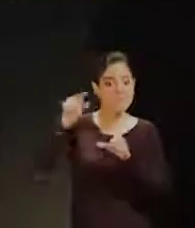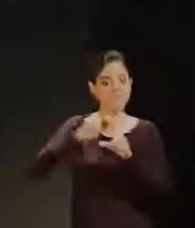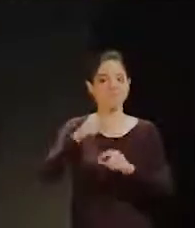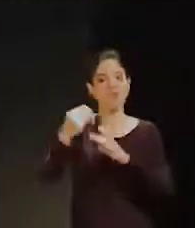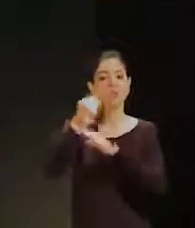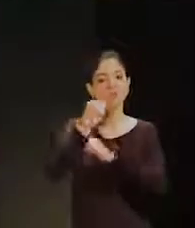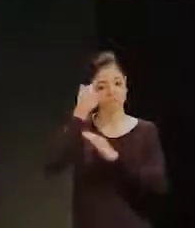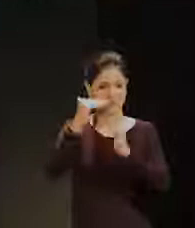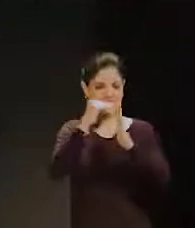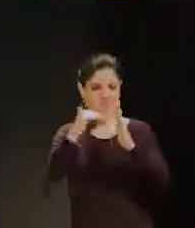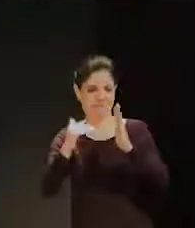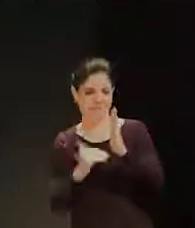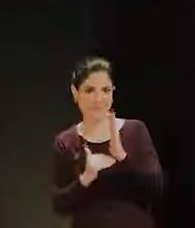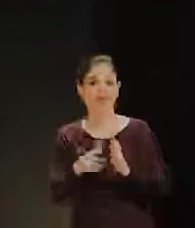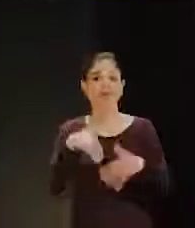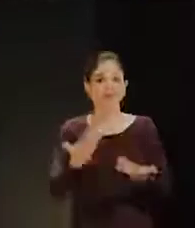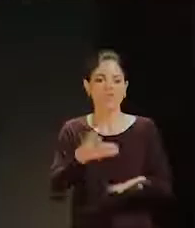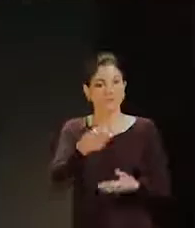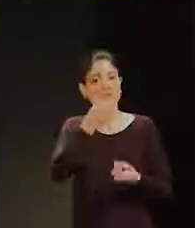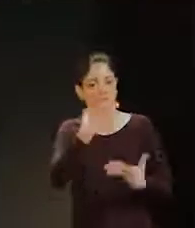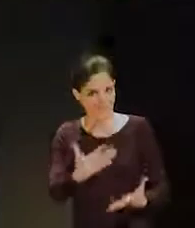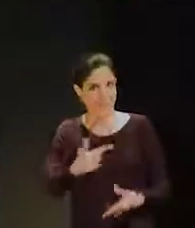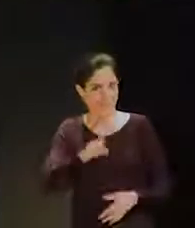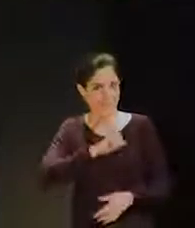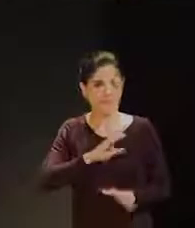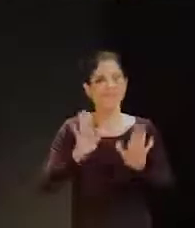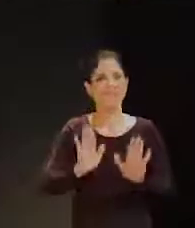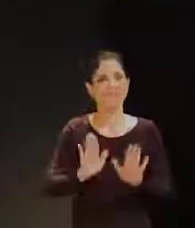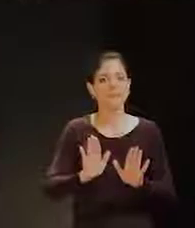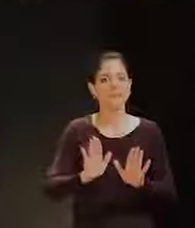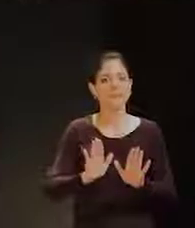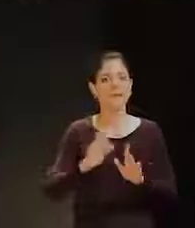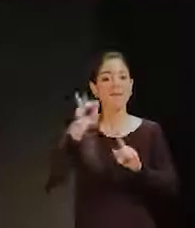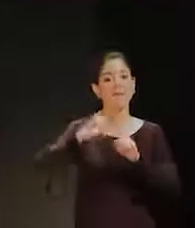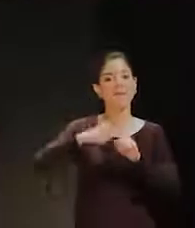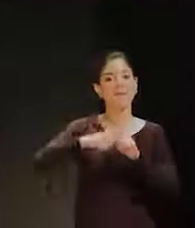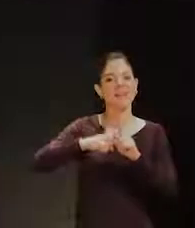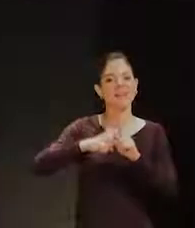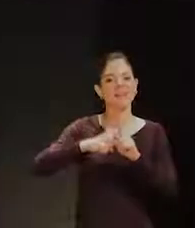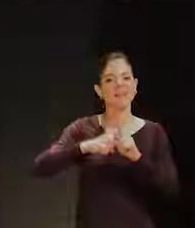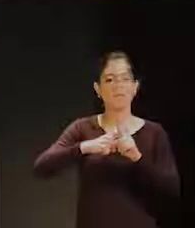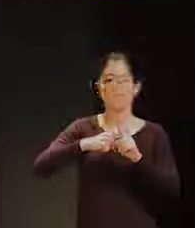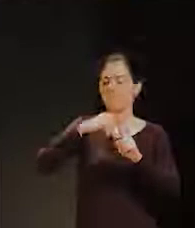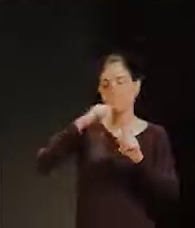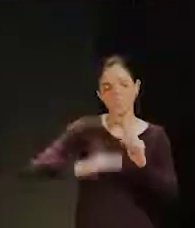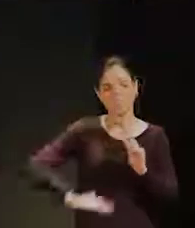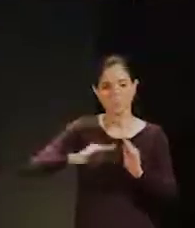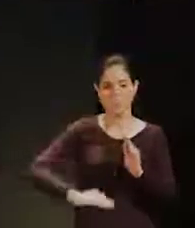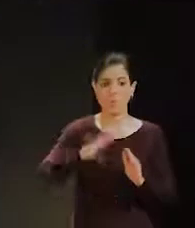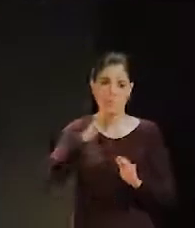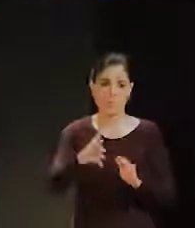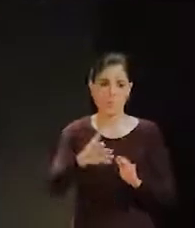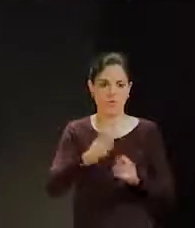subsidio va bajando. Esto está bien para mí, pero el nivel es muy bajo por hacer